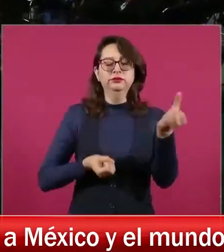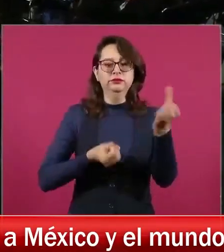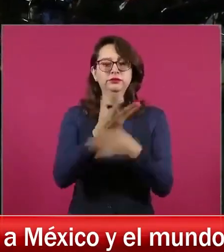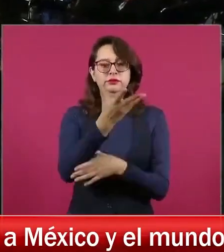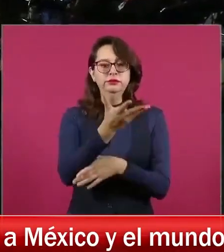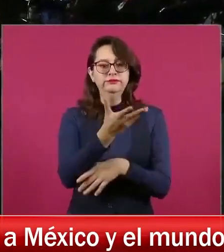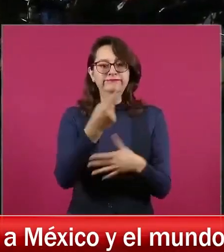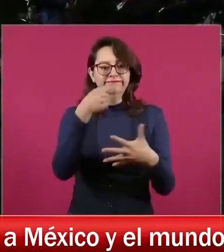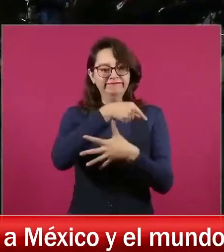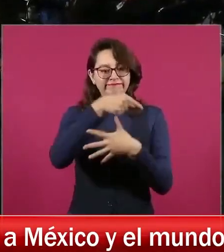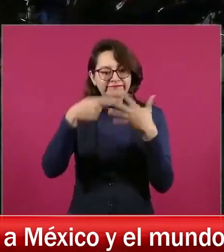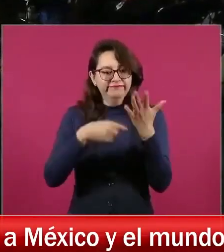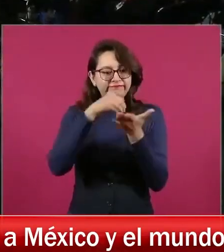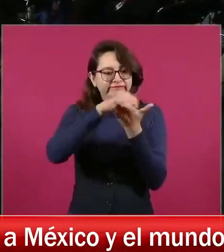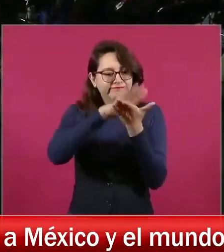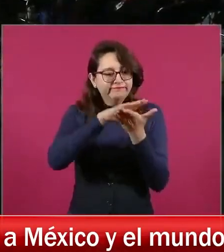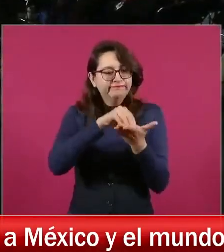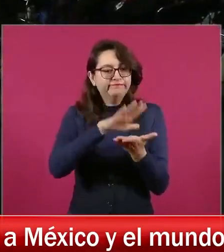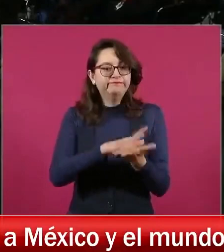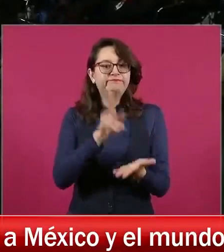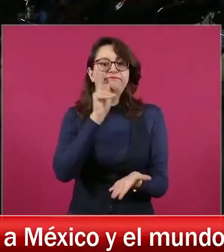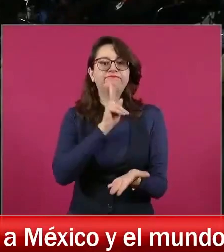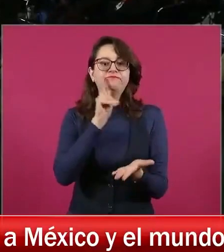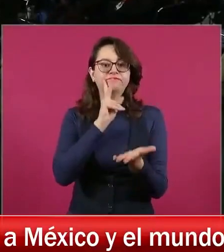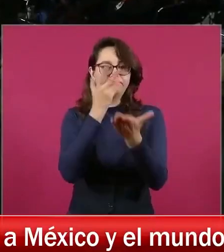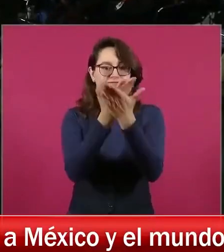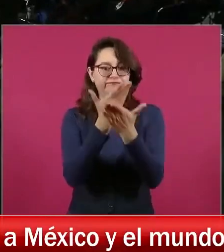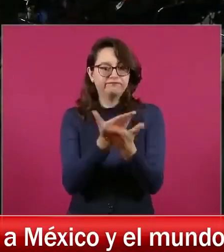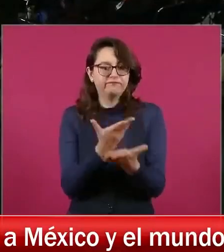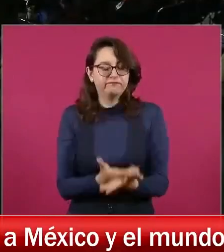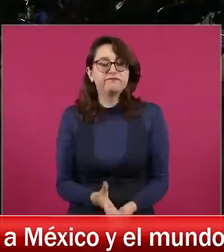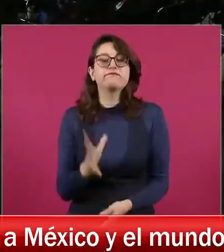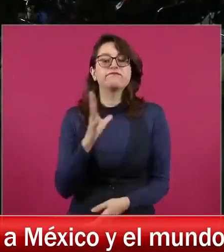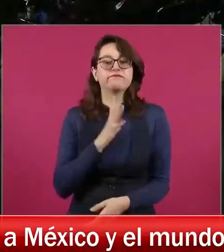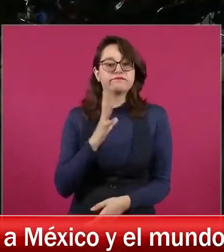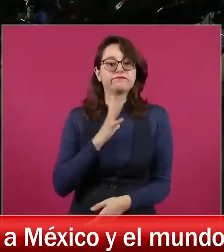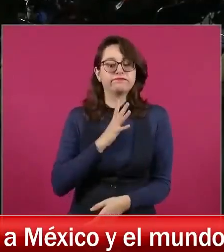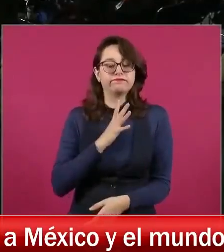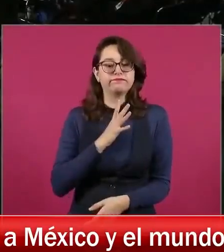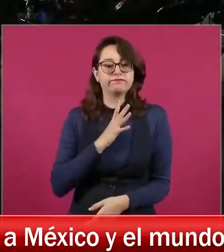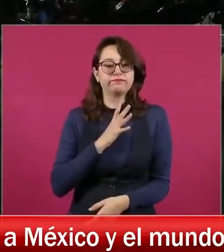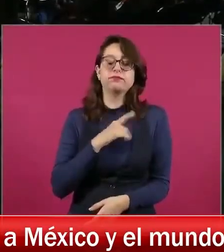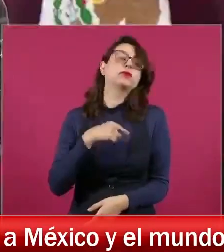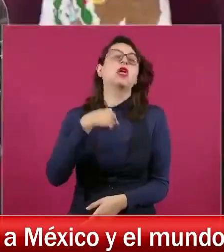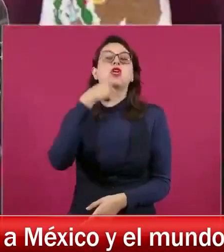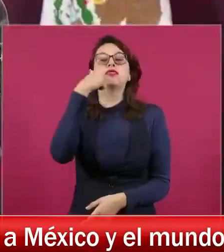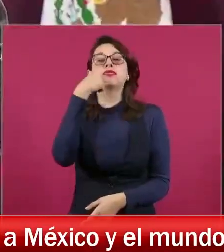hay constancia de todo esto y sostuve